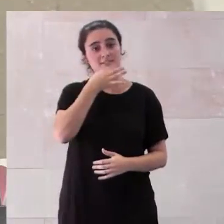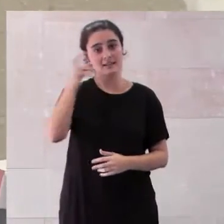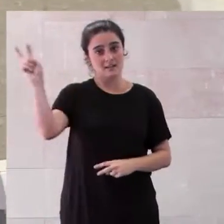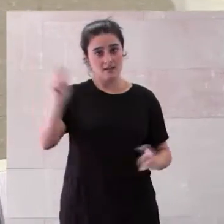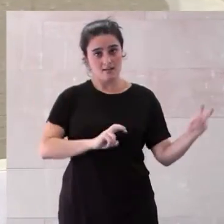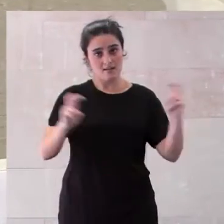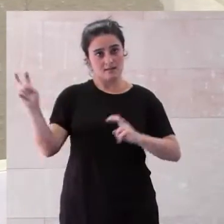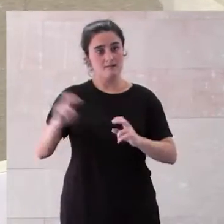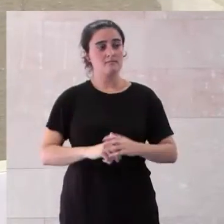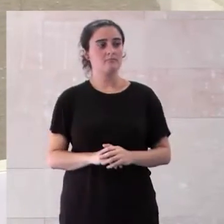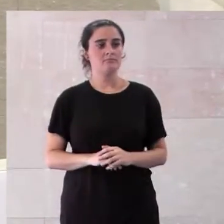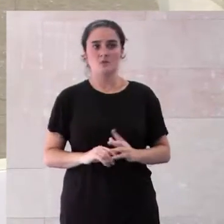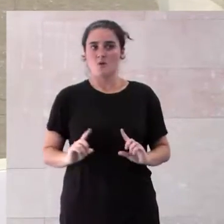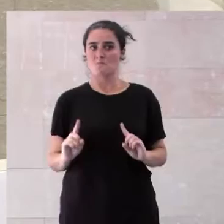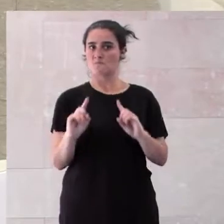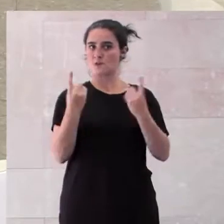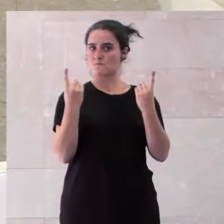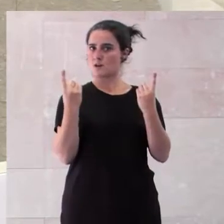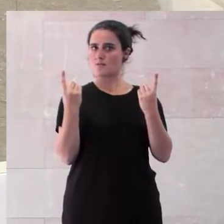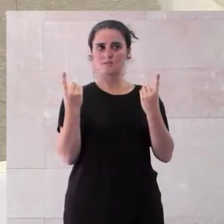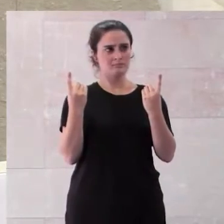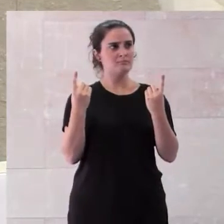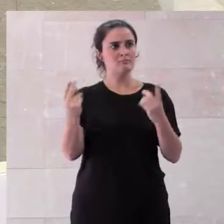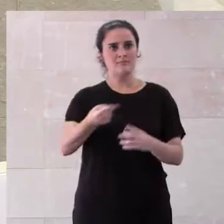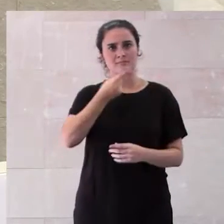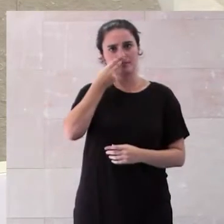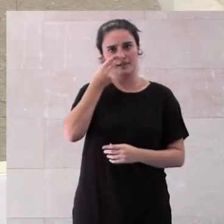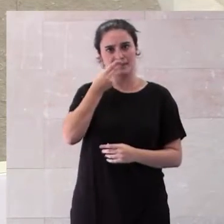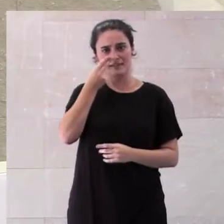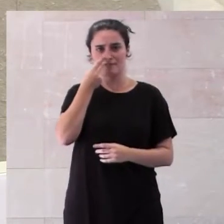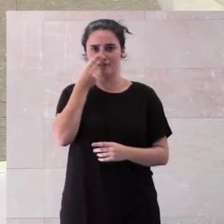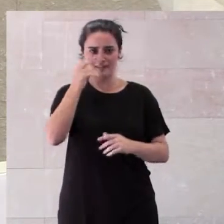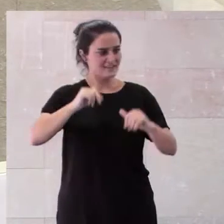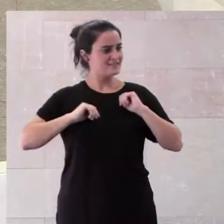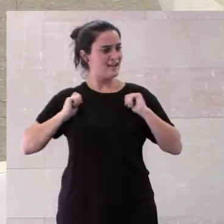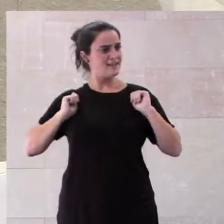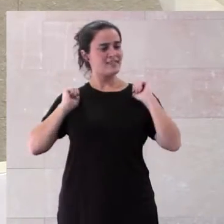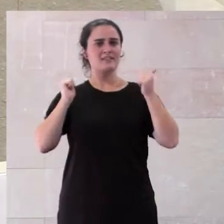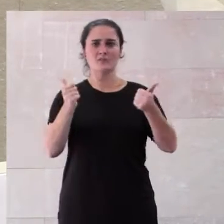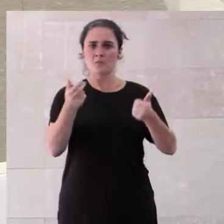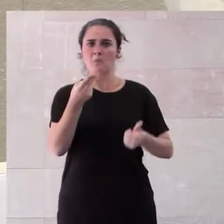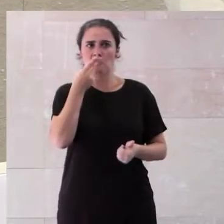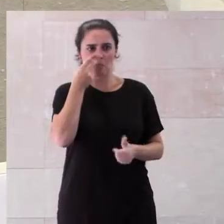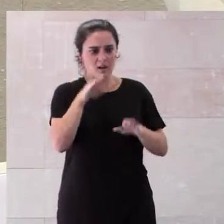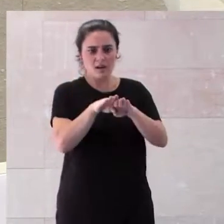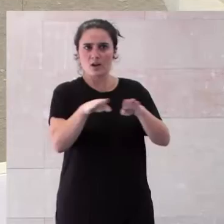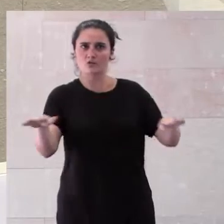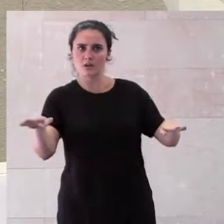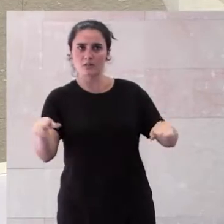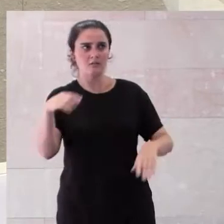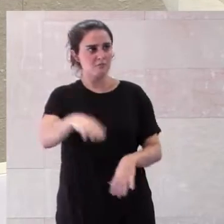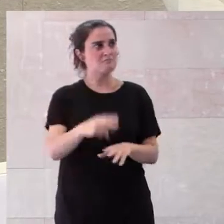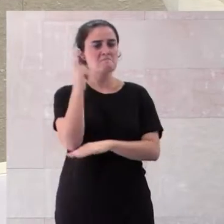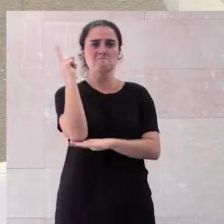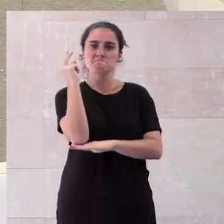encuentro. Lo primero que tengo que hacer es dejar constancia del interés que suscita esta iniciativa aquí en la cuadrilla de la UTADA. Un viernes por la